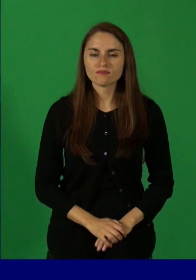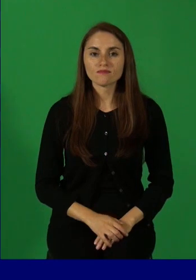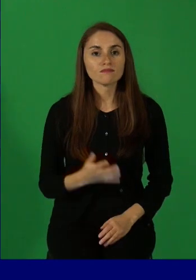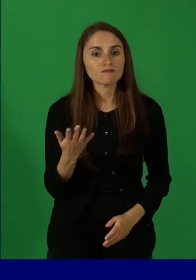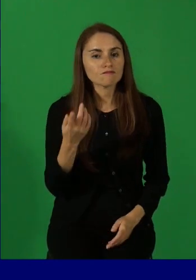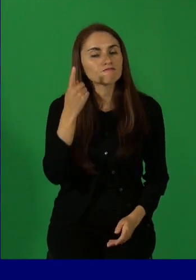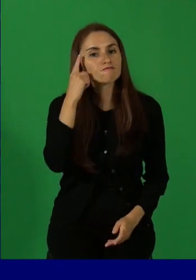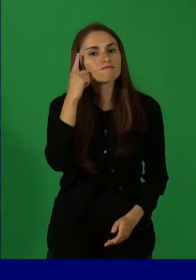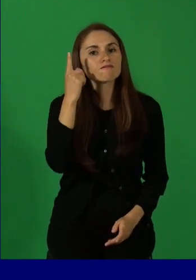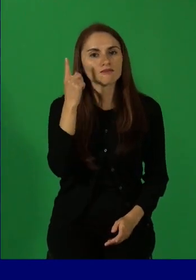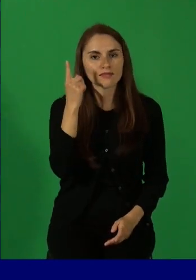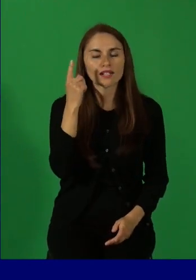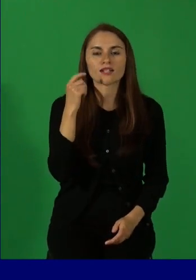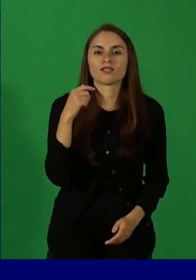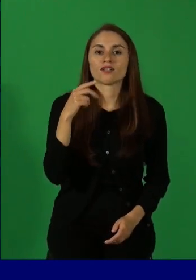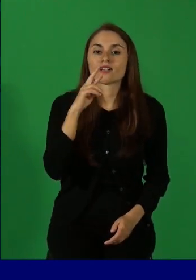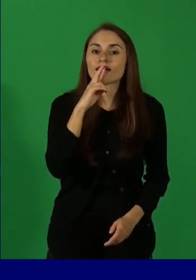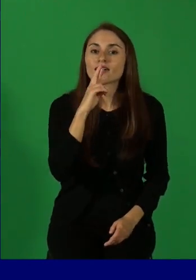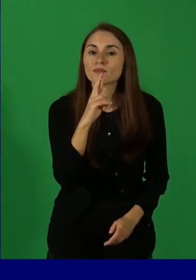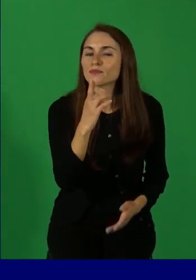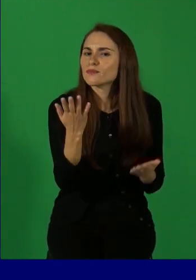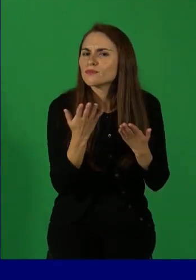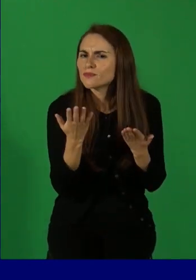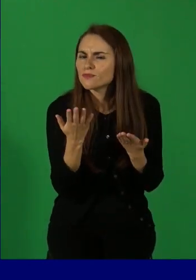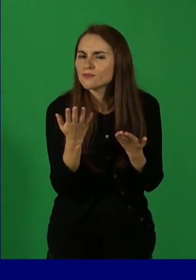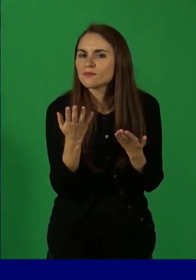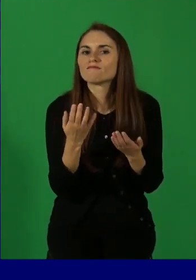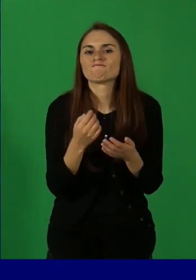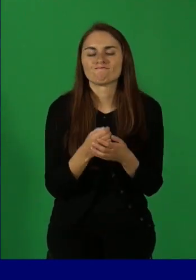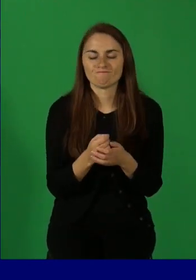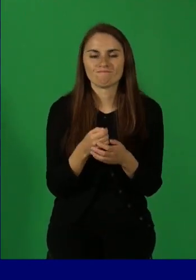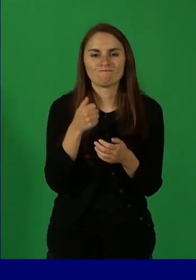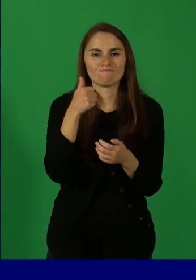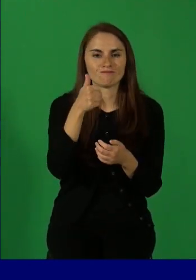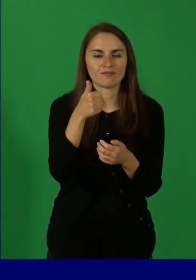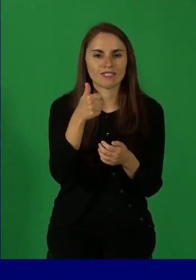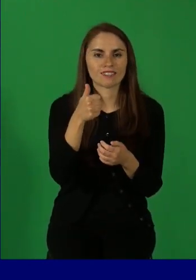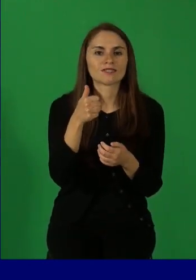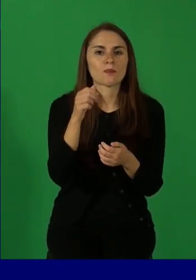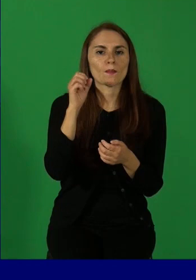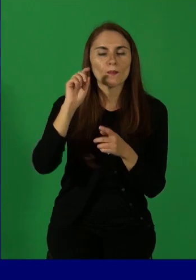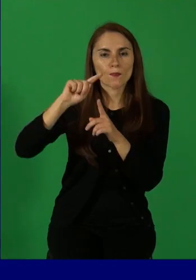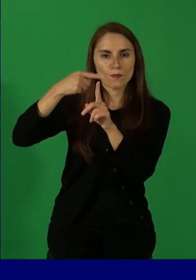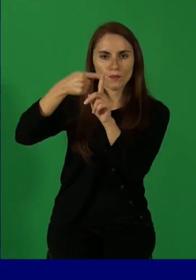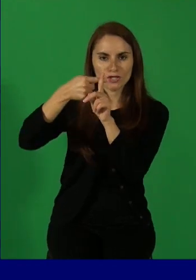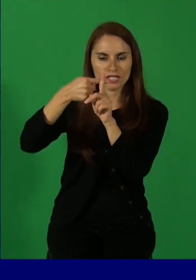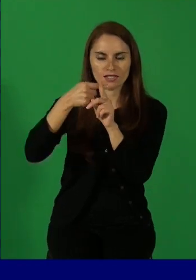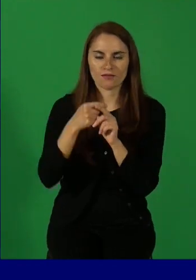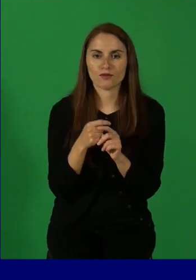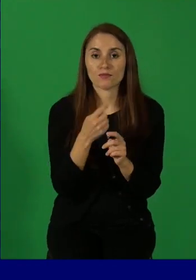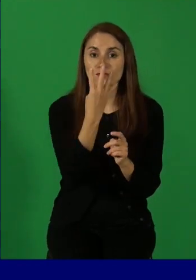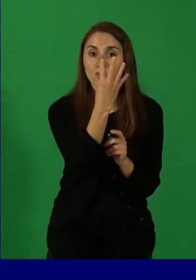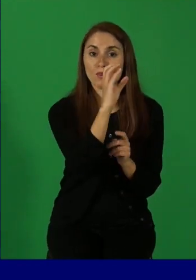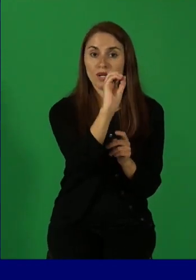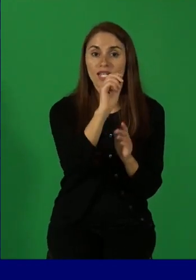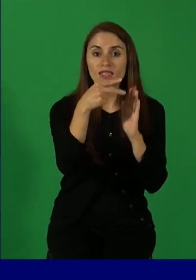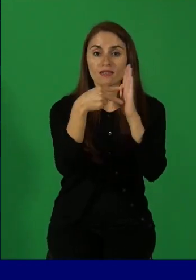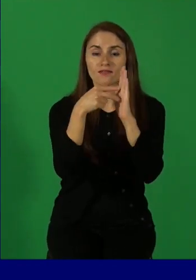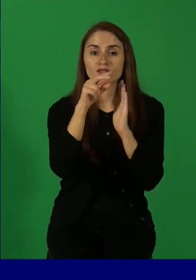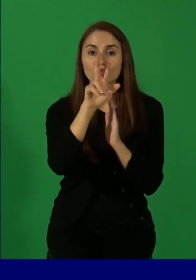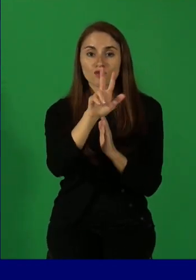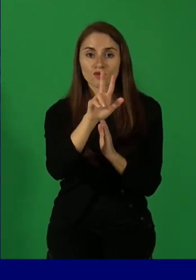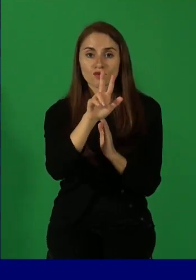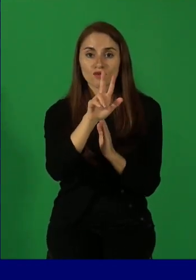por consiguiente, nuestro resultado, ¿cómo va a ser? Muy bien, va a ser positivo. 40 dividido en